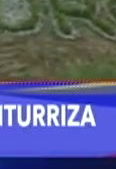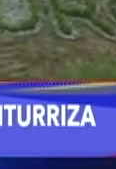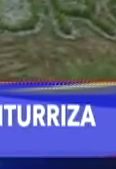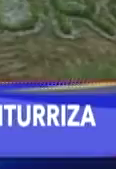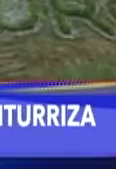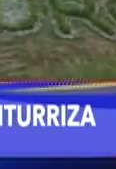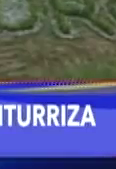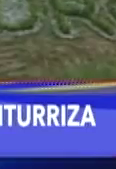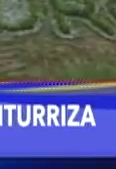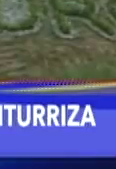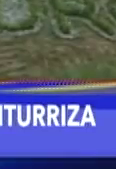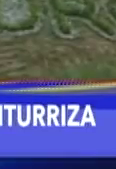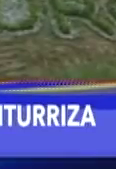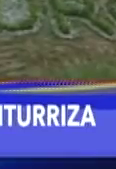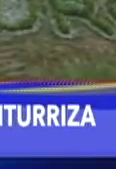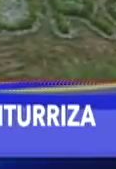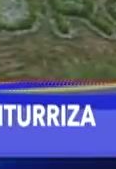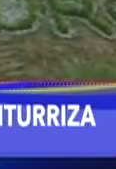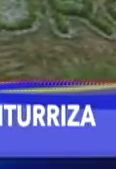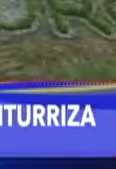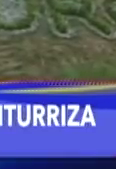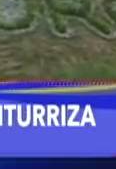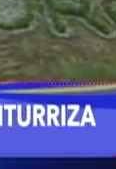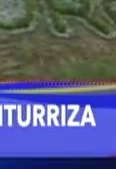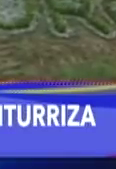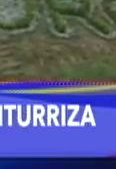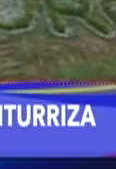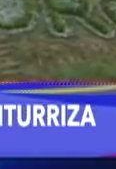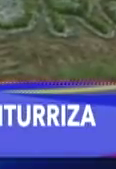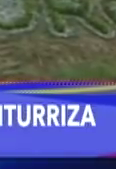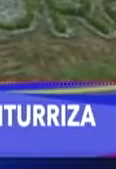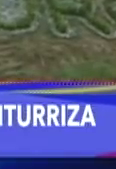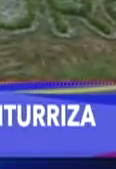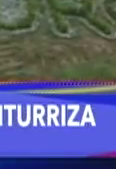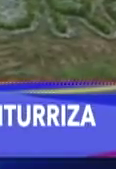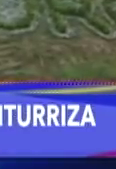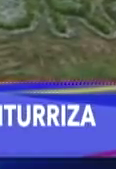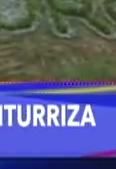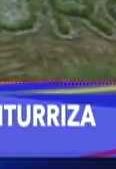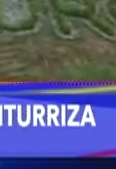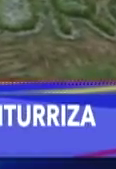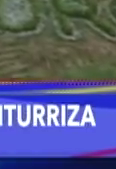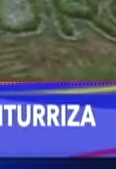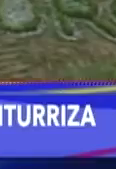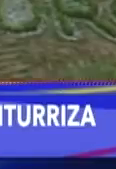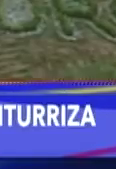Obras son amores. Amores se ven con